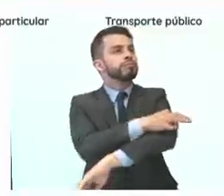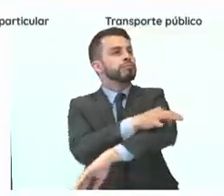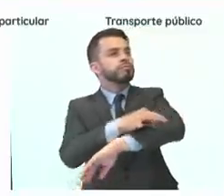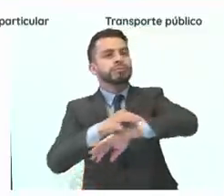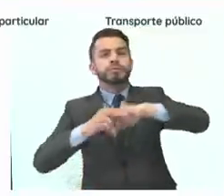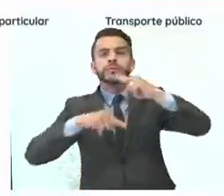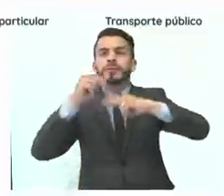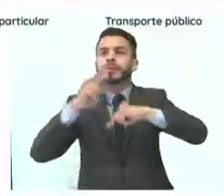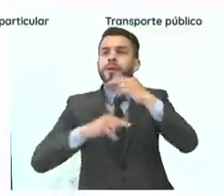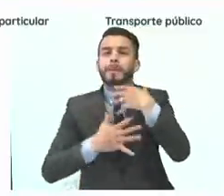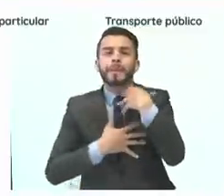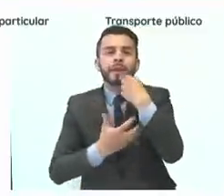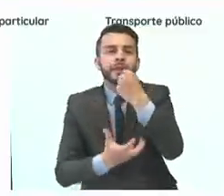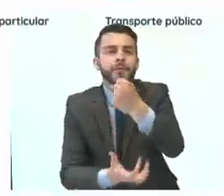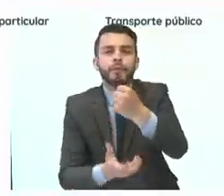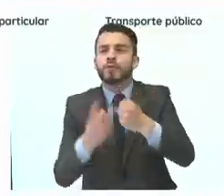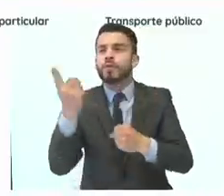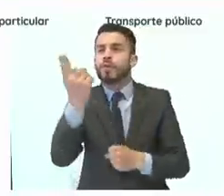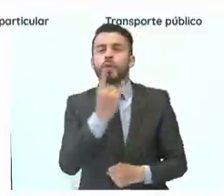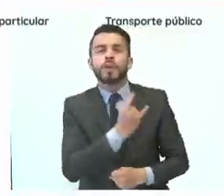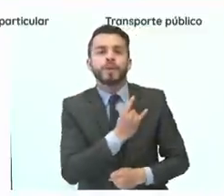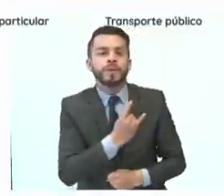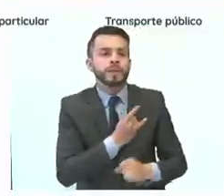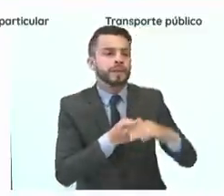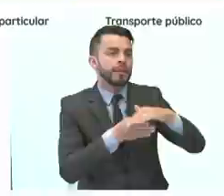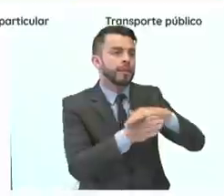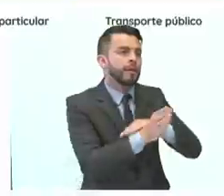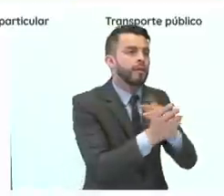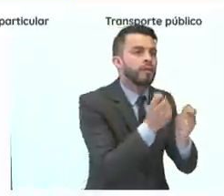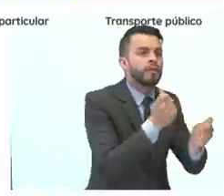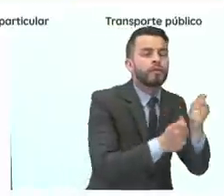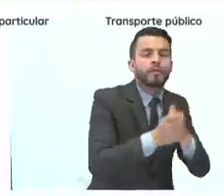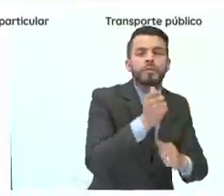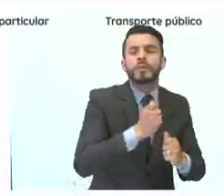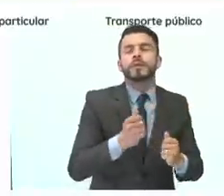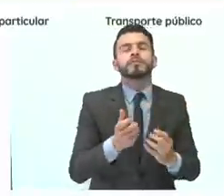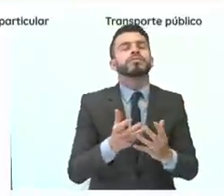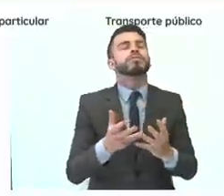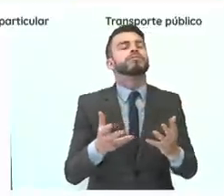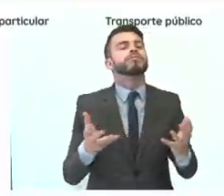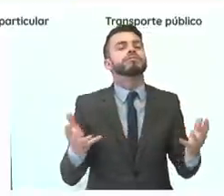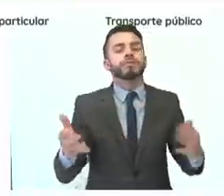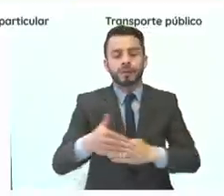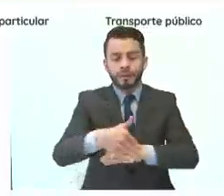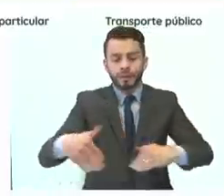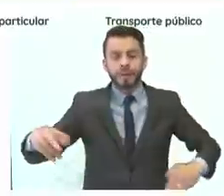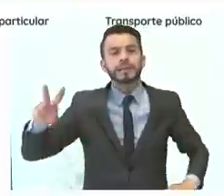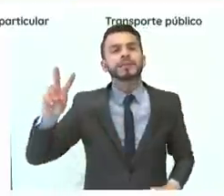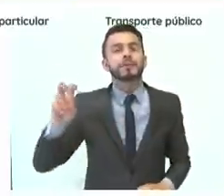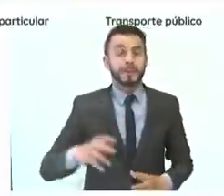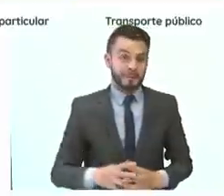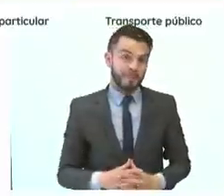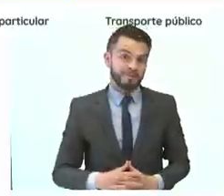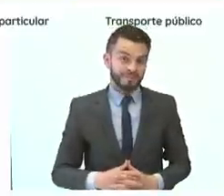la vida universitaria, la vida comercial del corredor. Quiere que su movilidad